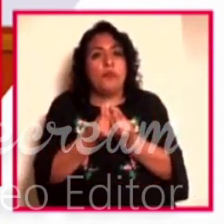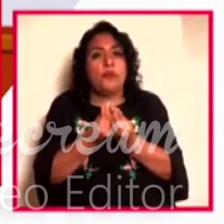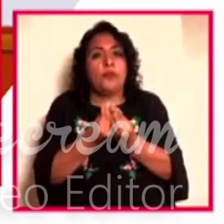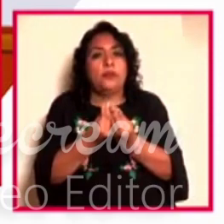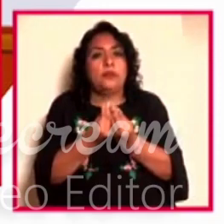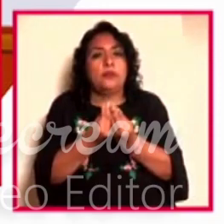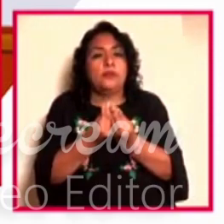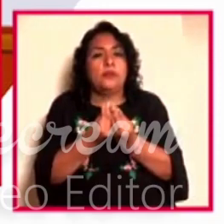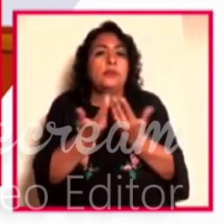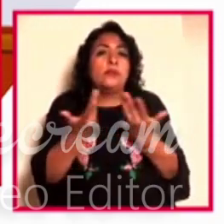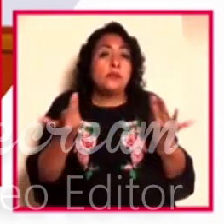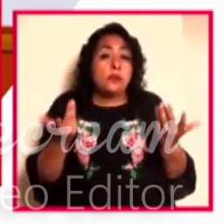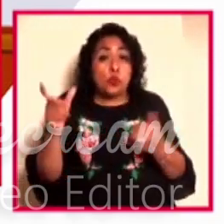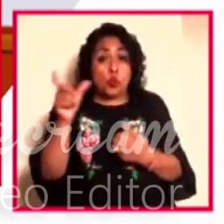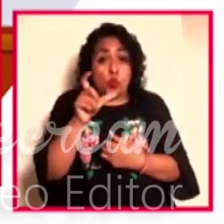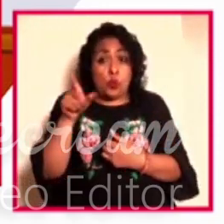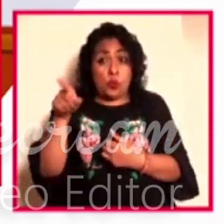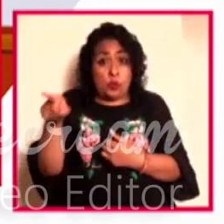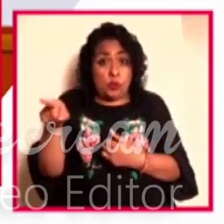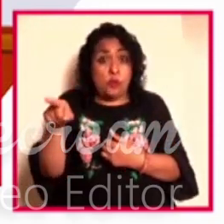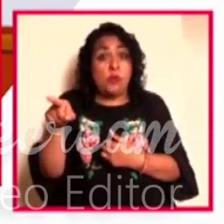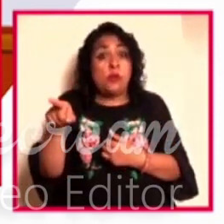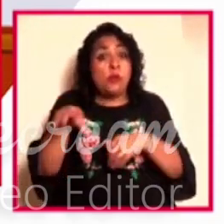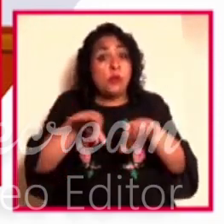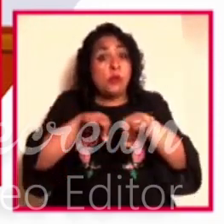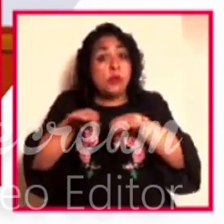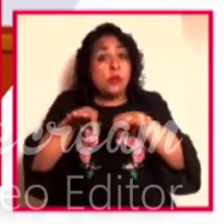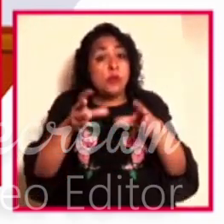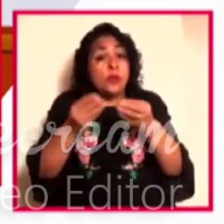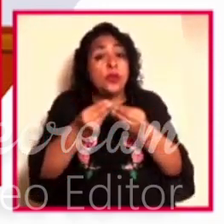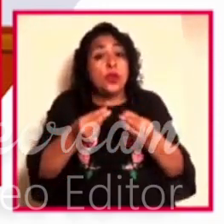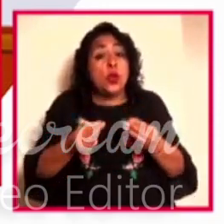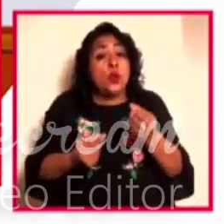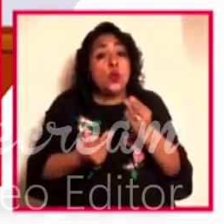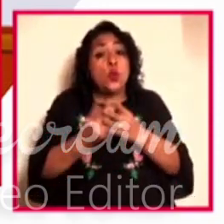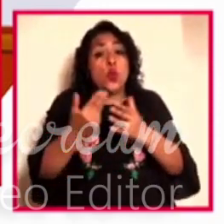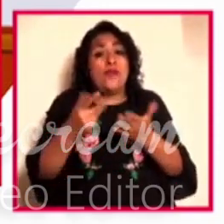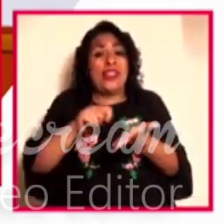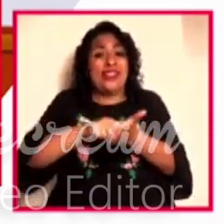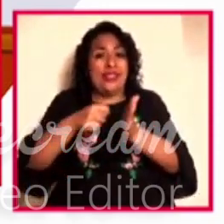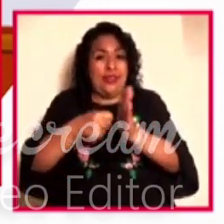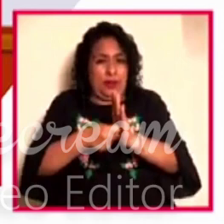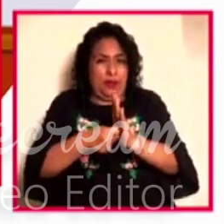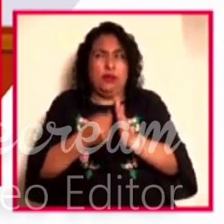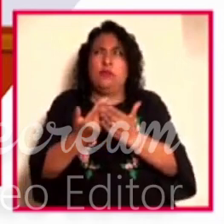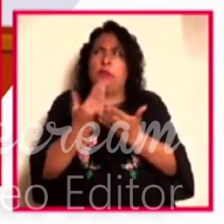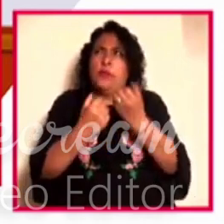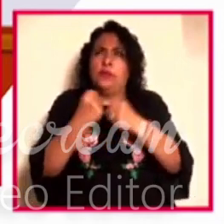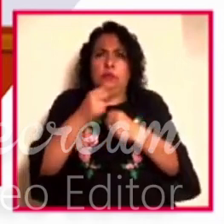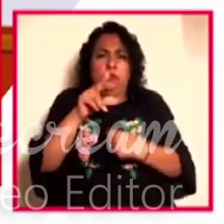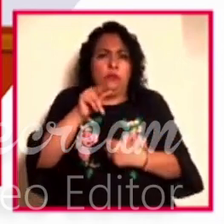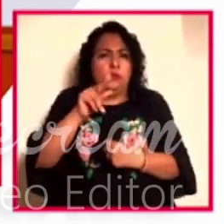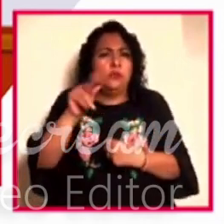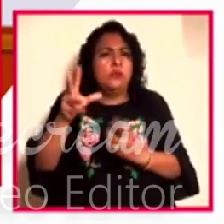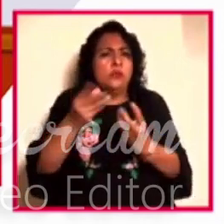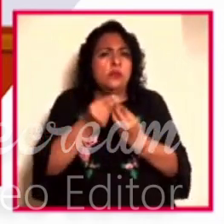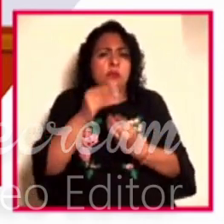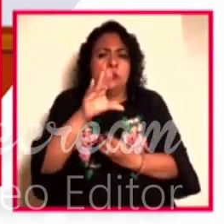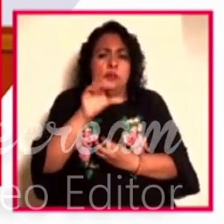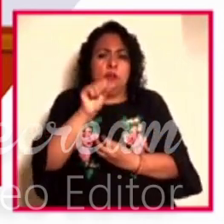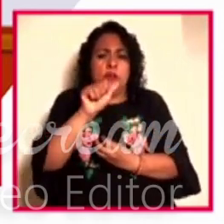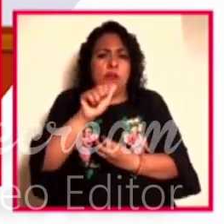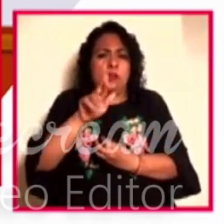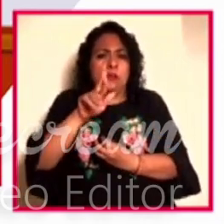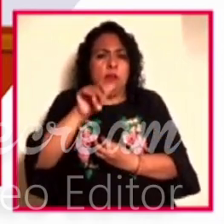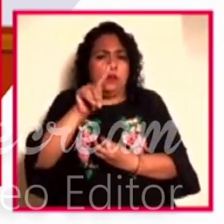el momento en el que él estaba trabajando con las nuevas técnicas instrumentales en los años 80, que es cuando yo estaba en el conservatorio.